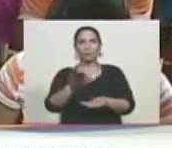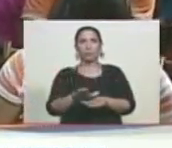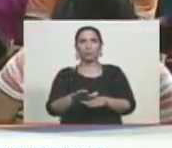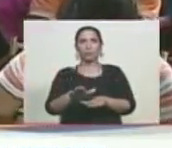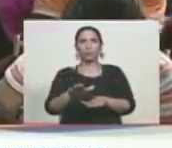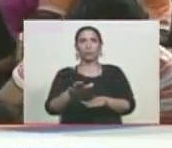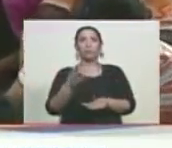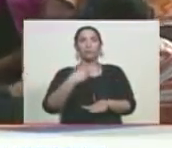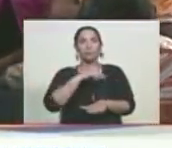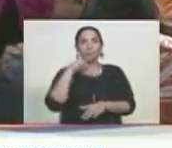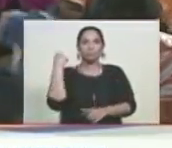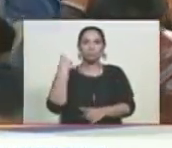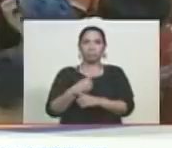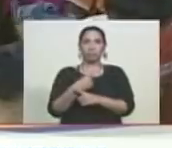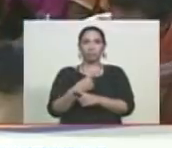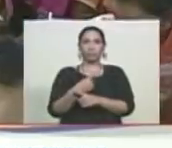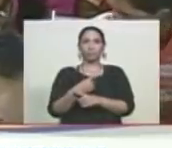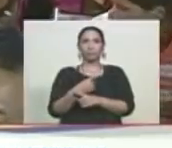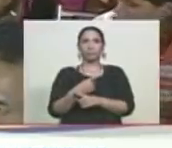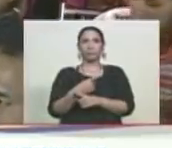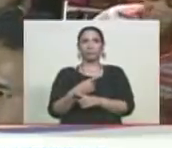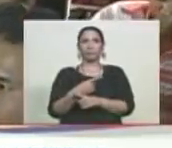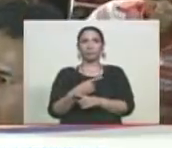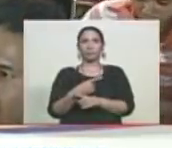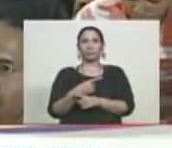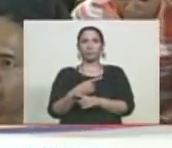Tenemos que ser muy